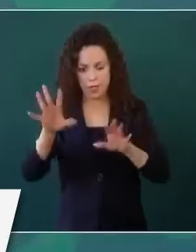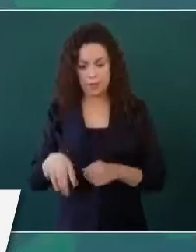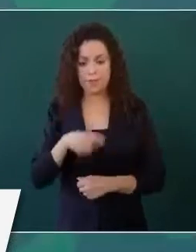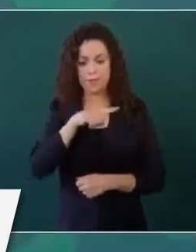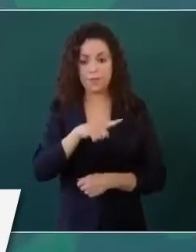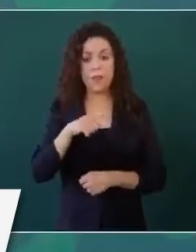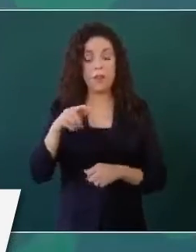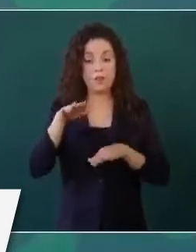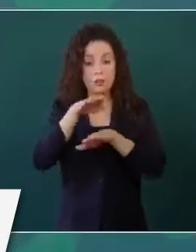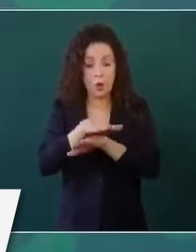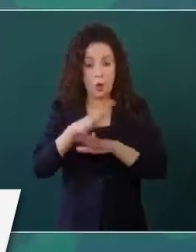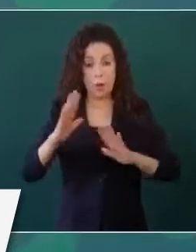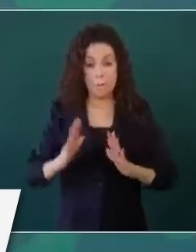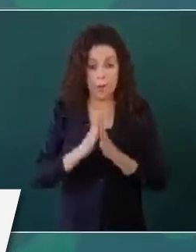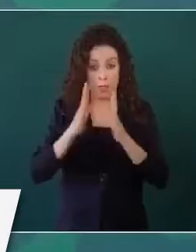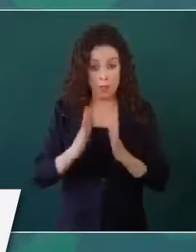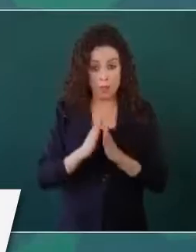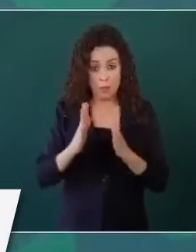nuevo,